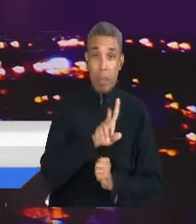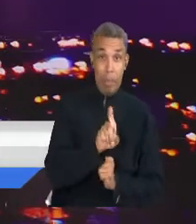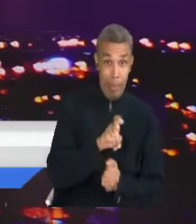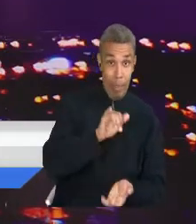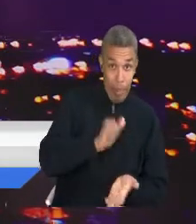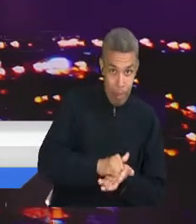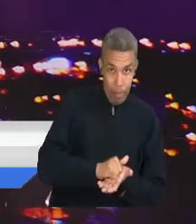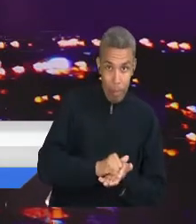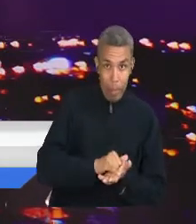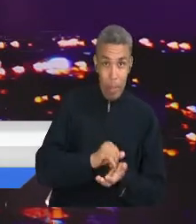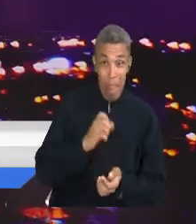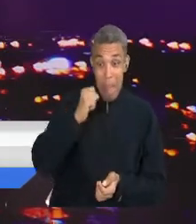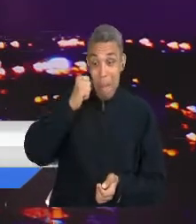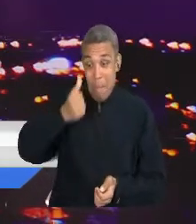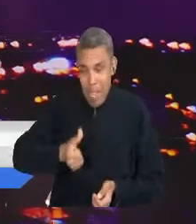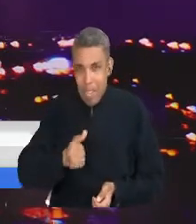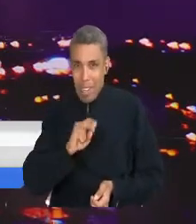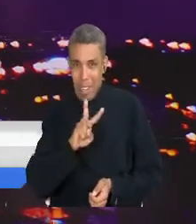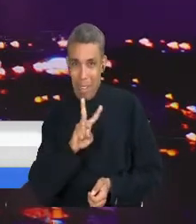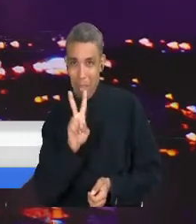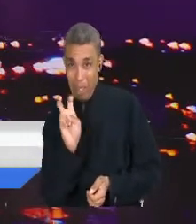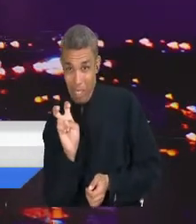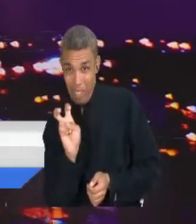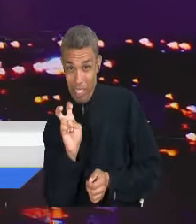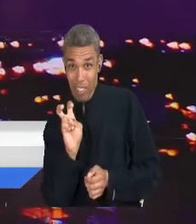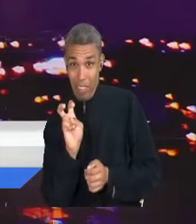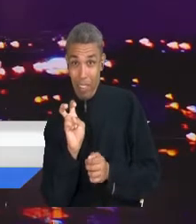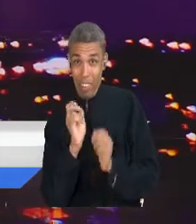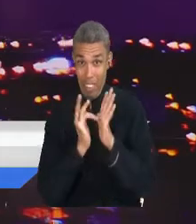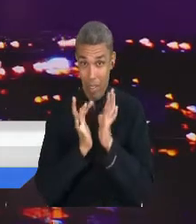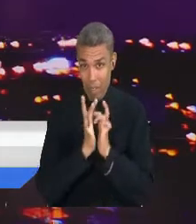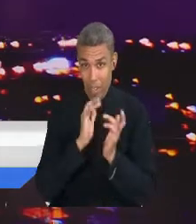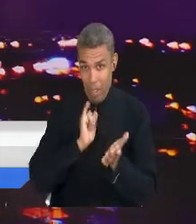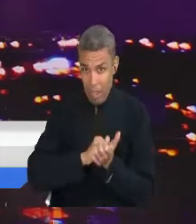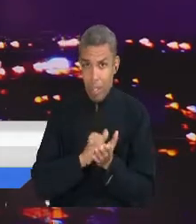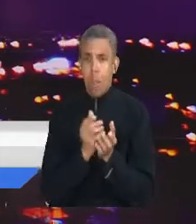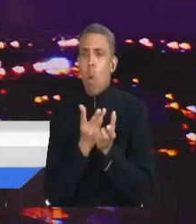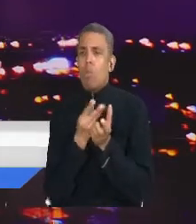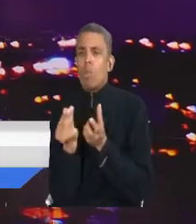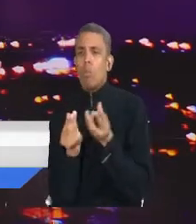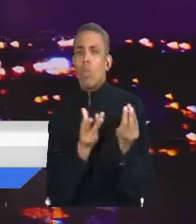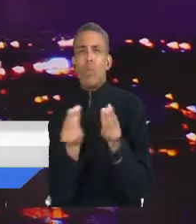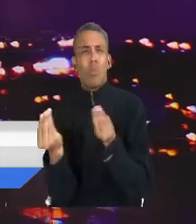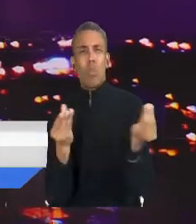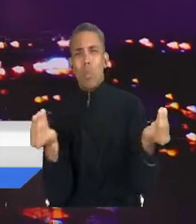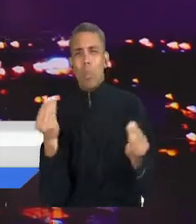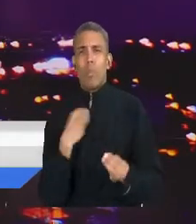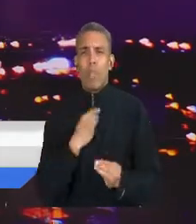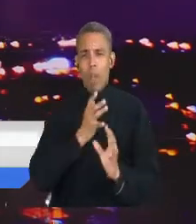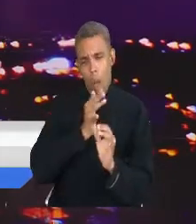estarán en la presentación en privado, en el Club Infantas. Todos dirán, bueno, el Club Infantas, pero no,